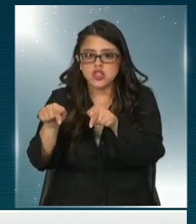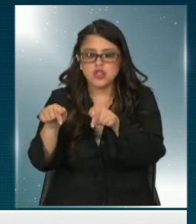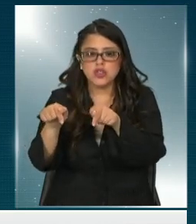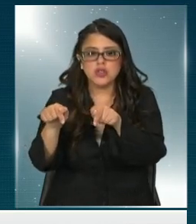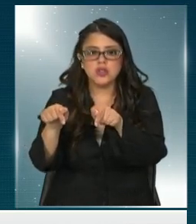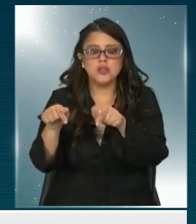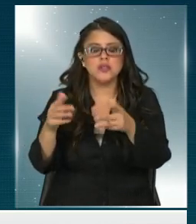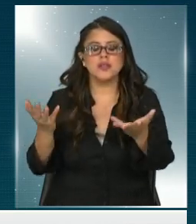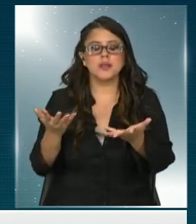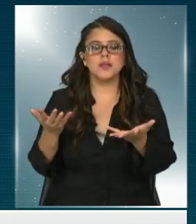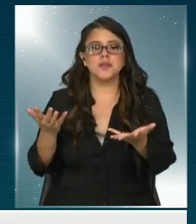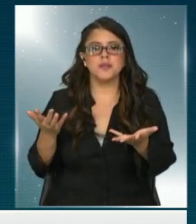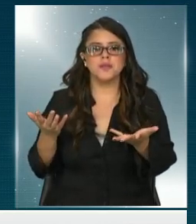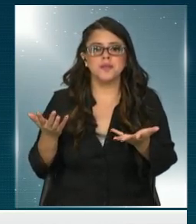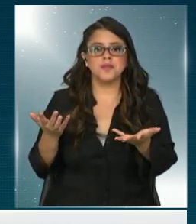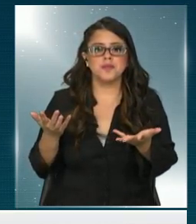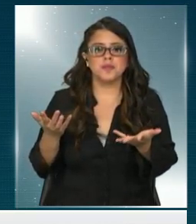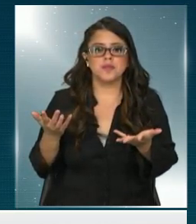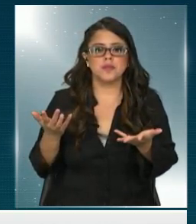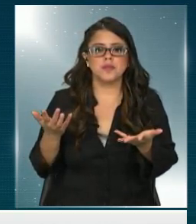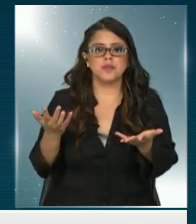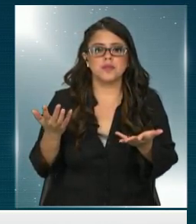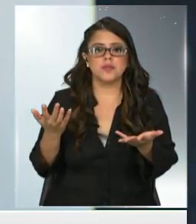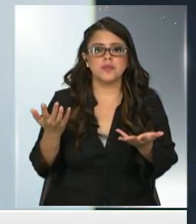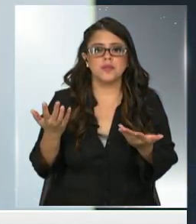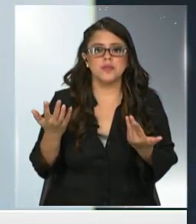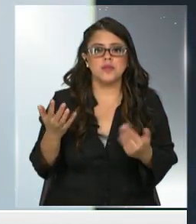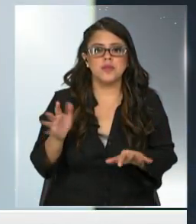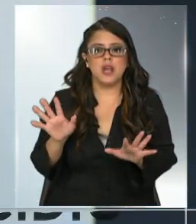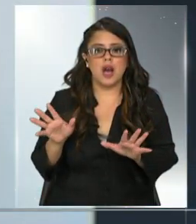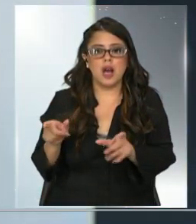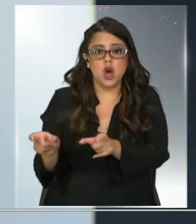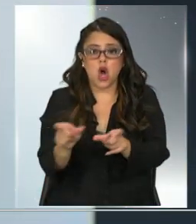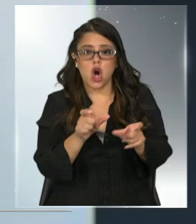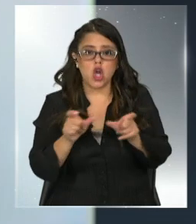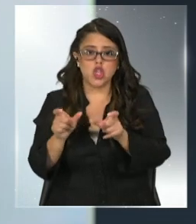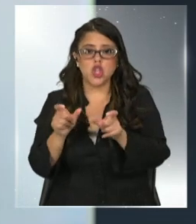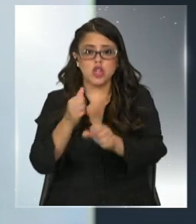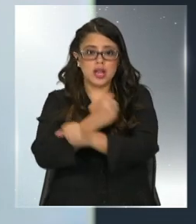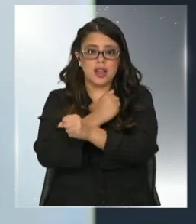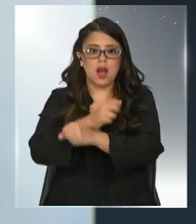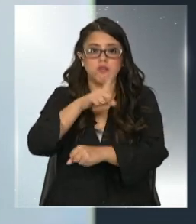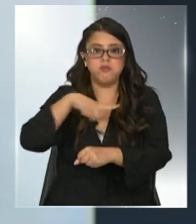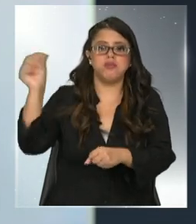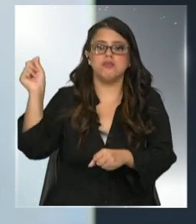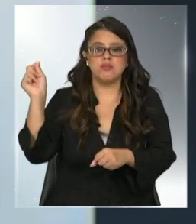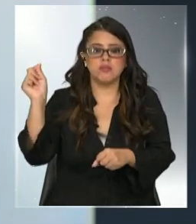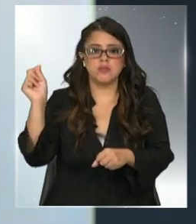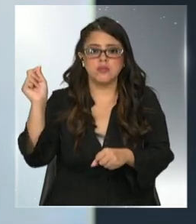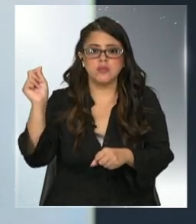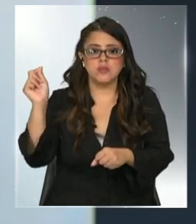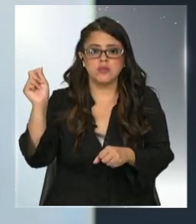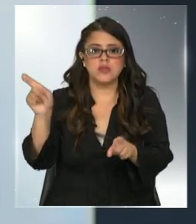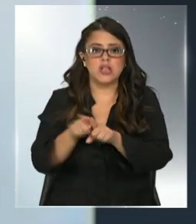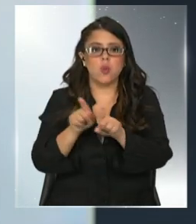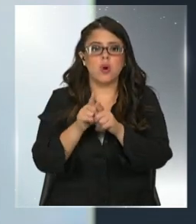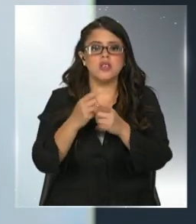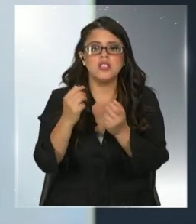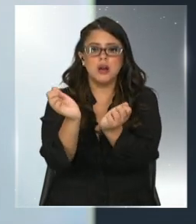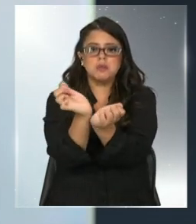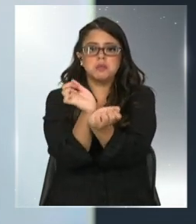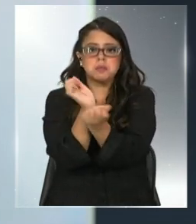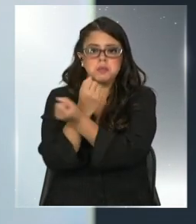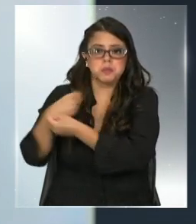haberse zafado, digamos, de esta custodia policial, que hubiese podido sacarse las esposas de las manos y